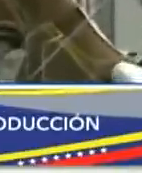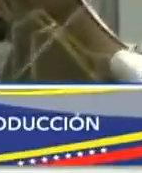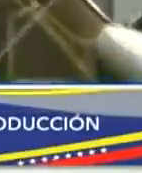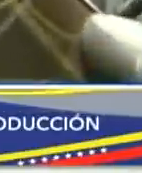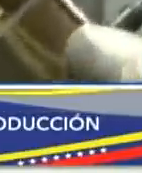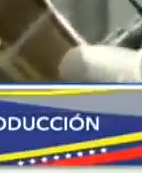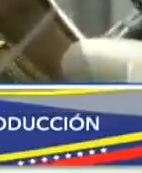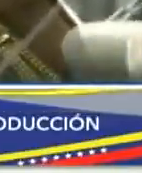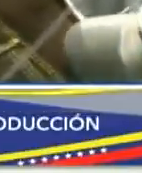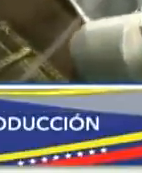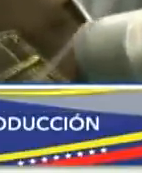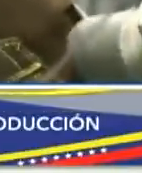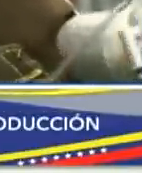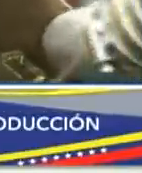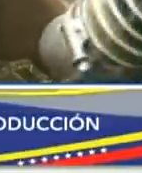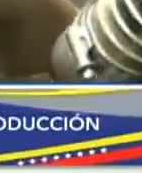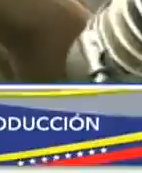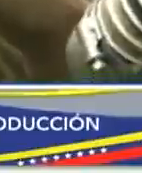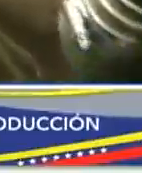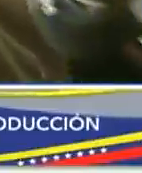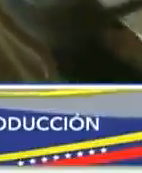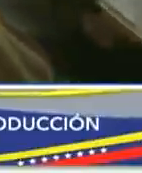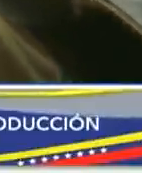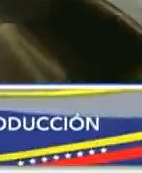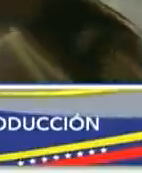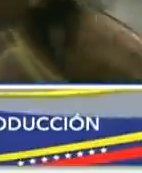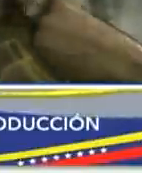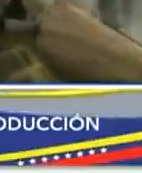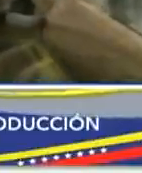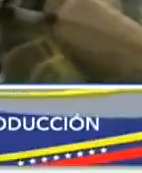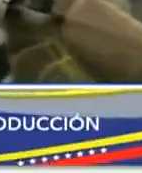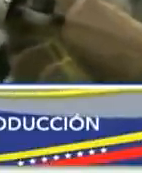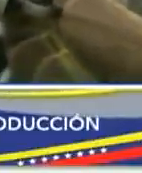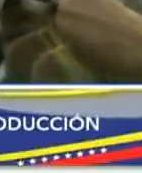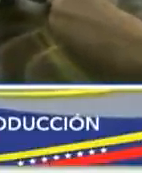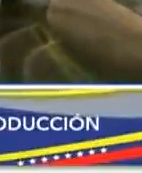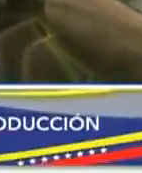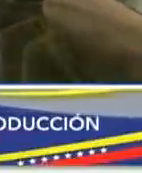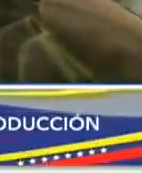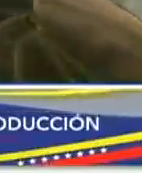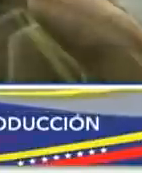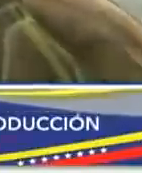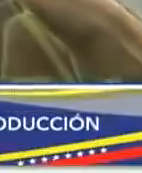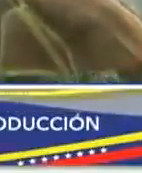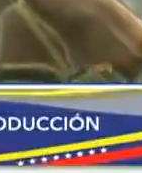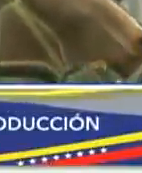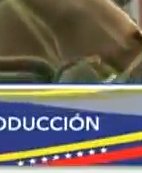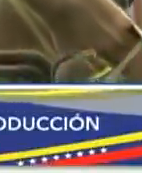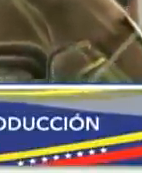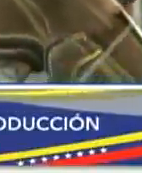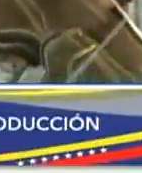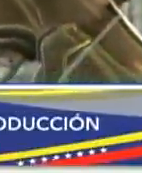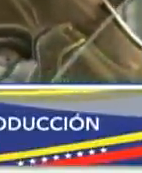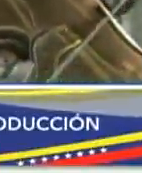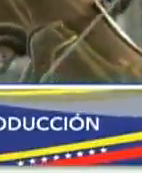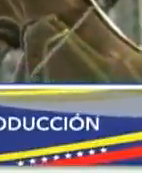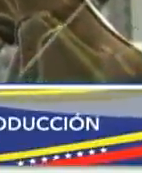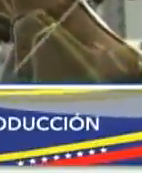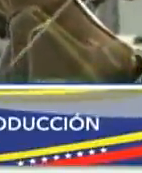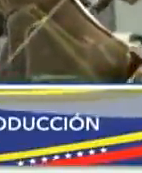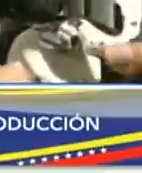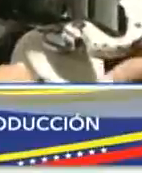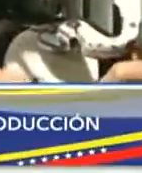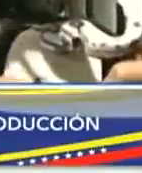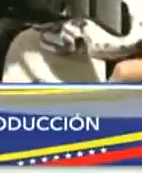mejorar todo para producir más. Esa sería la consigna. Exportar para, con